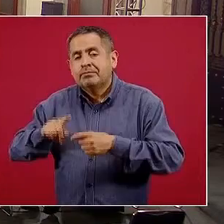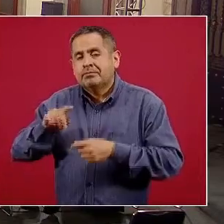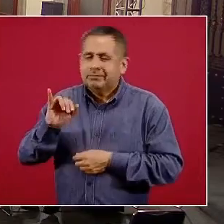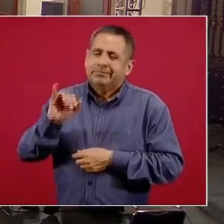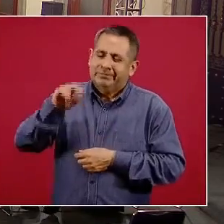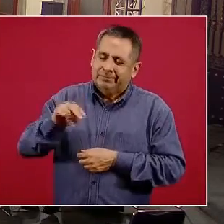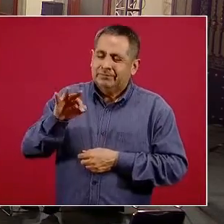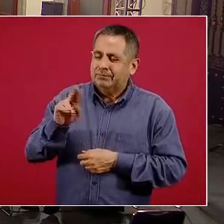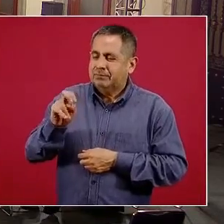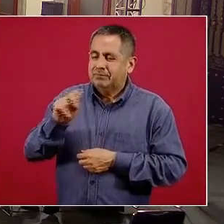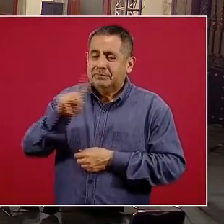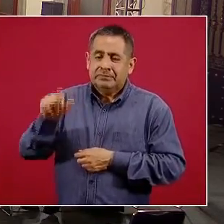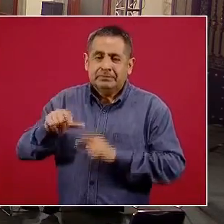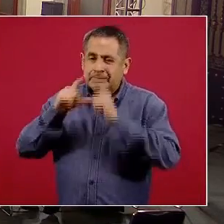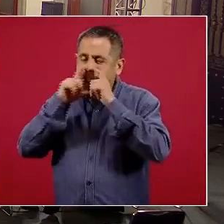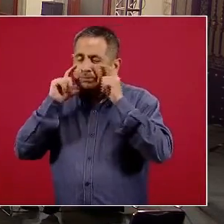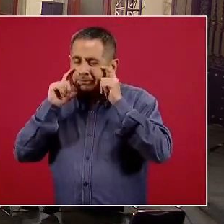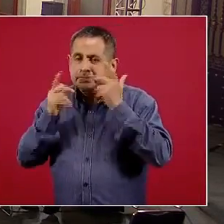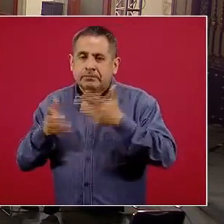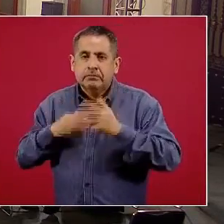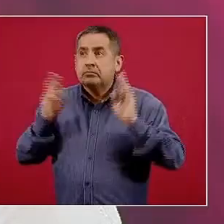de muchos años.